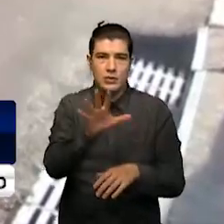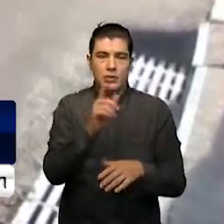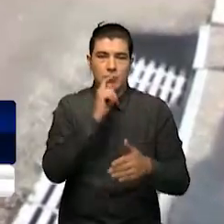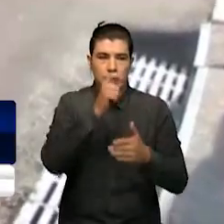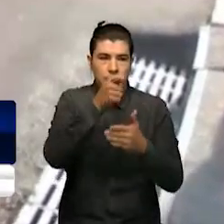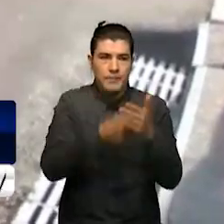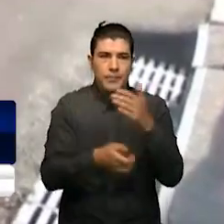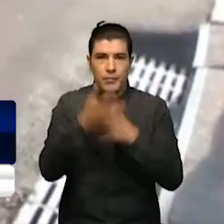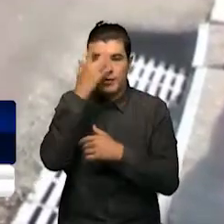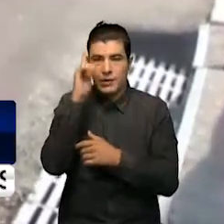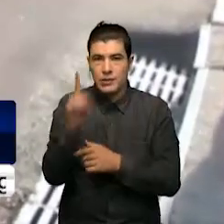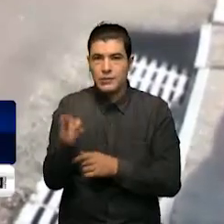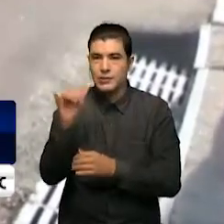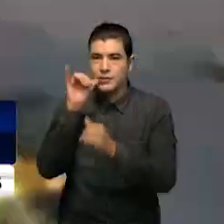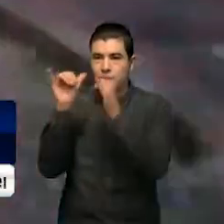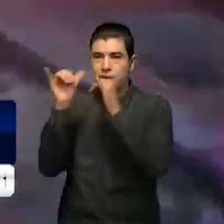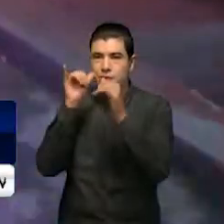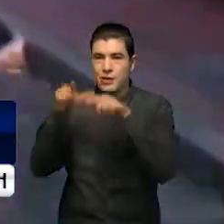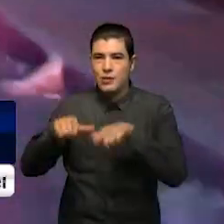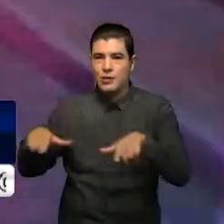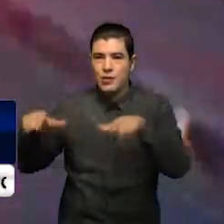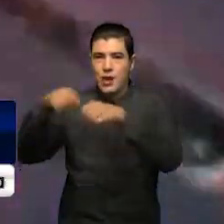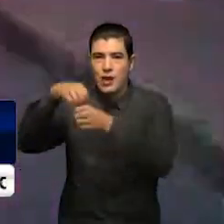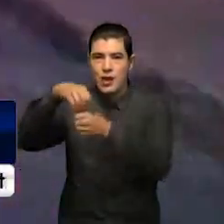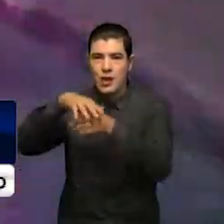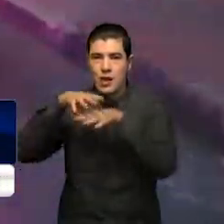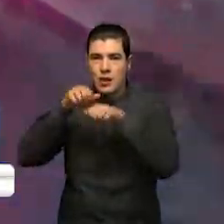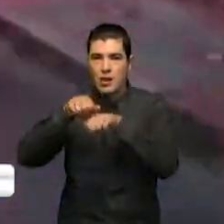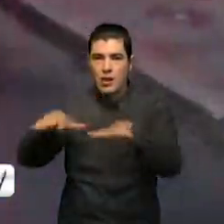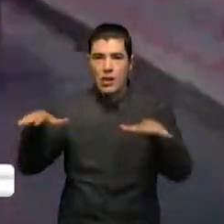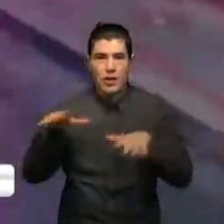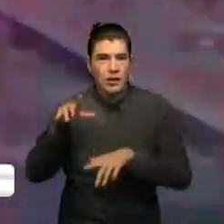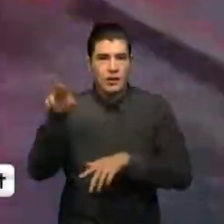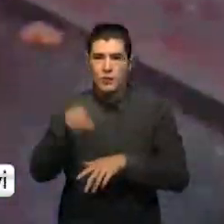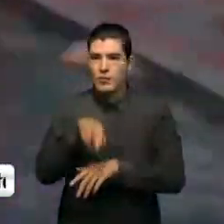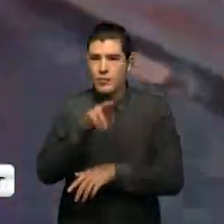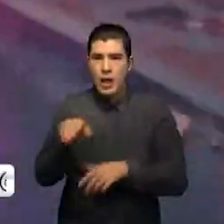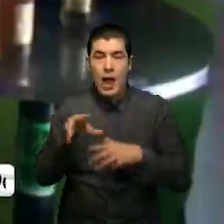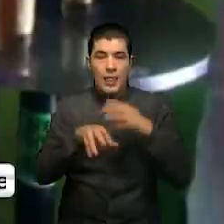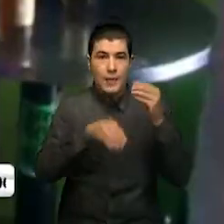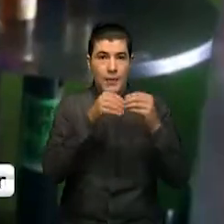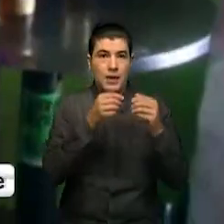por consumo de bebidas en sitios públicos, riñas e irrespeto a la autoridad.